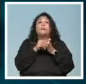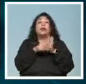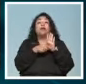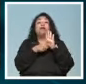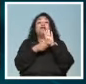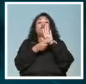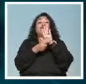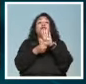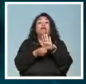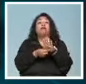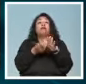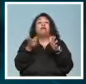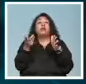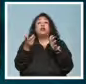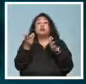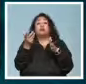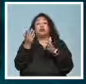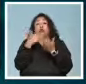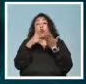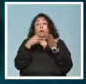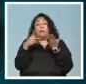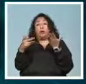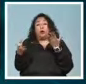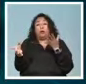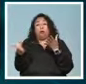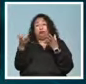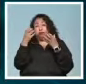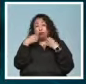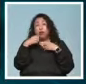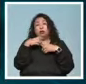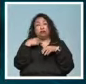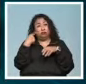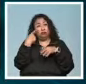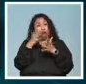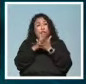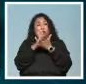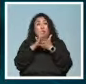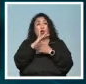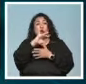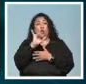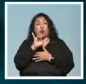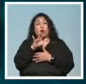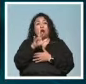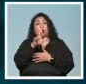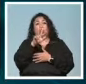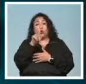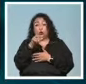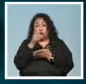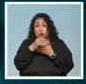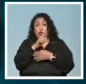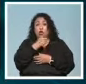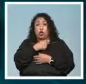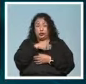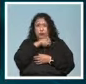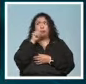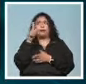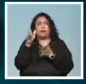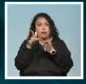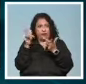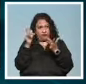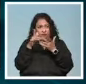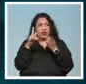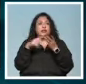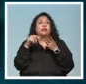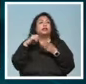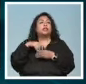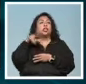su obra Le Menteur. Se lo comió con todo y pluma, y tendrá una gran presencia Juan Ruiz, no solo en España, sino también en Francia, y en el